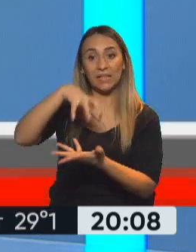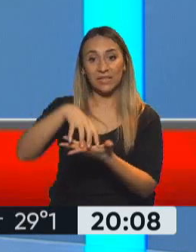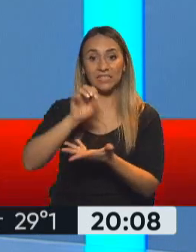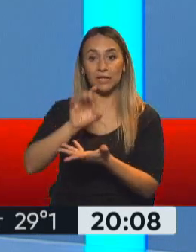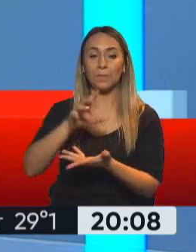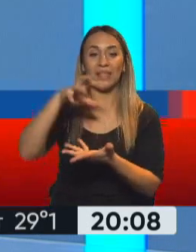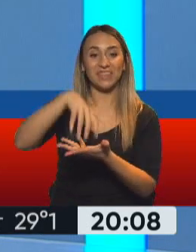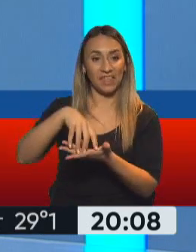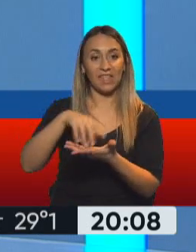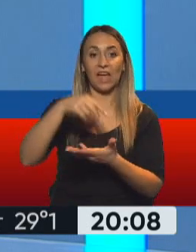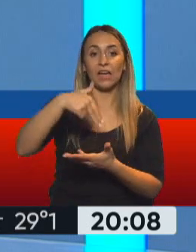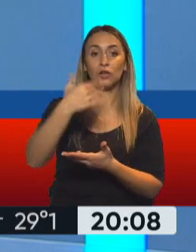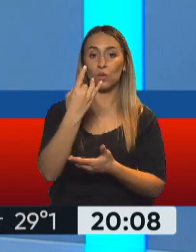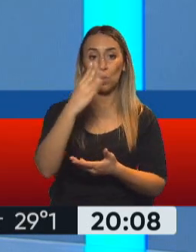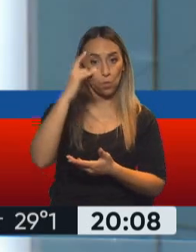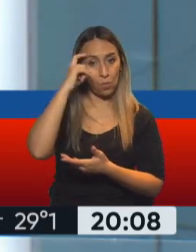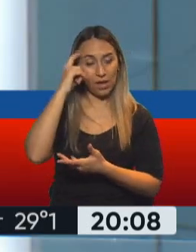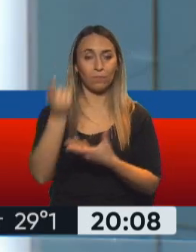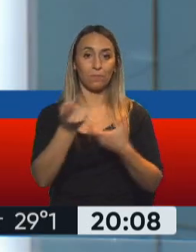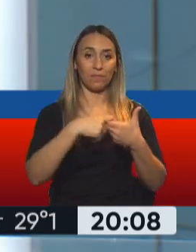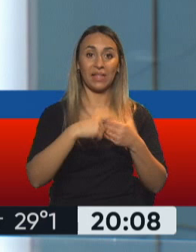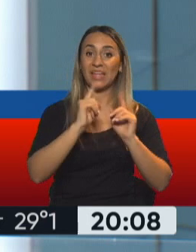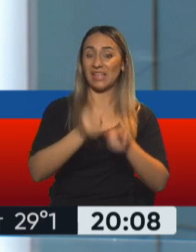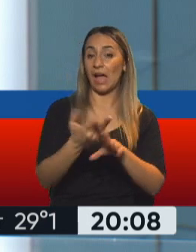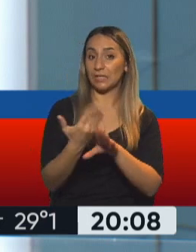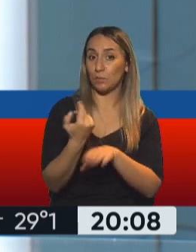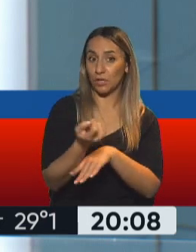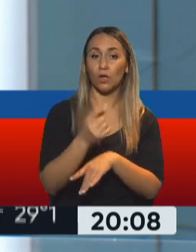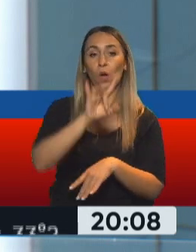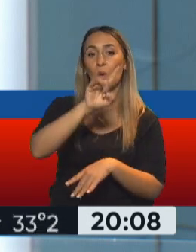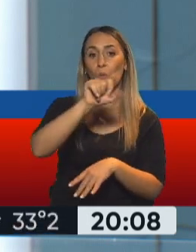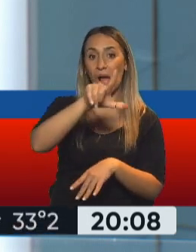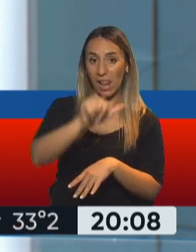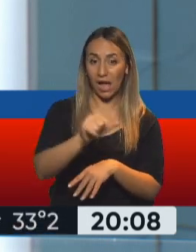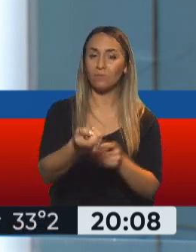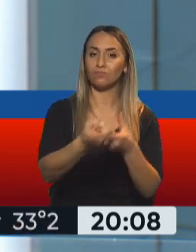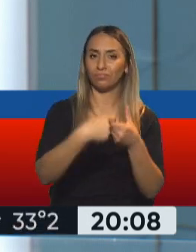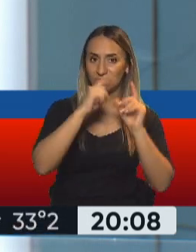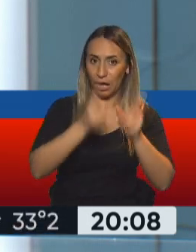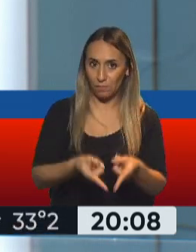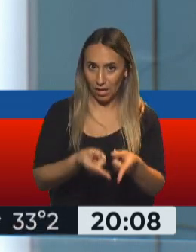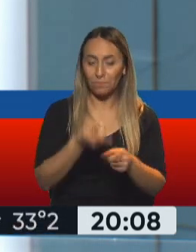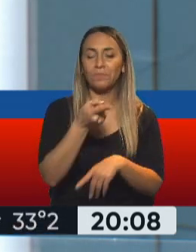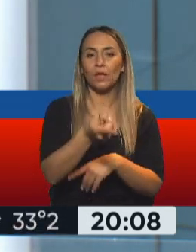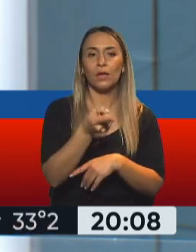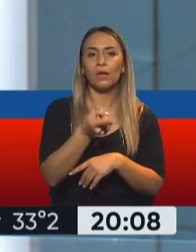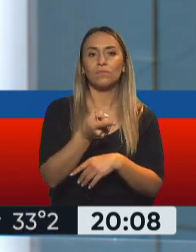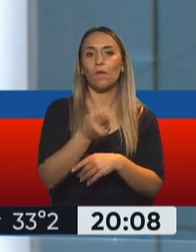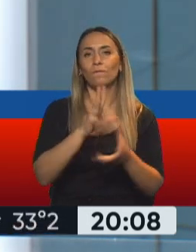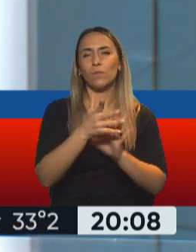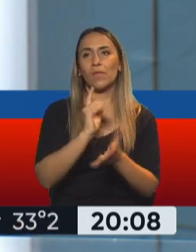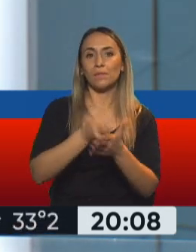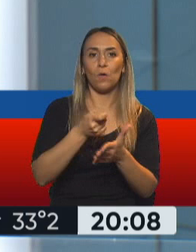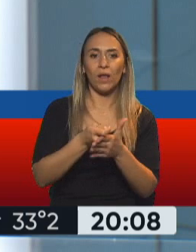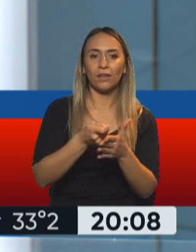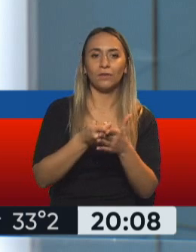ingresa en el listado de unicornios. Así, NASA. Claro, y hace poquito también se sumó Walla, ¿no? Walla. Que permite ofrecer medios de pago. De hecho, que el dueño de Walla hace